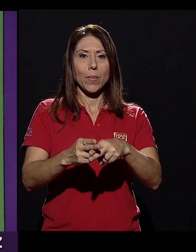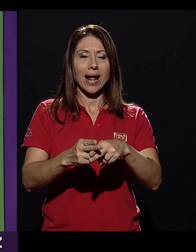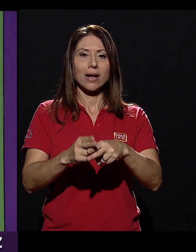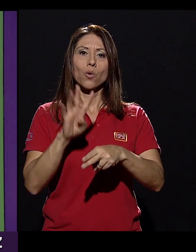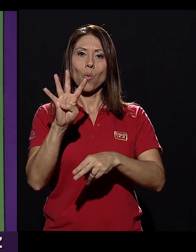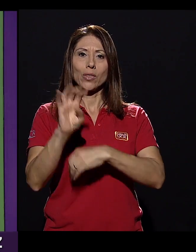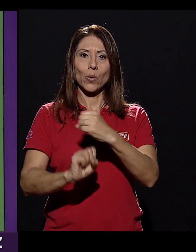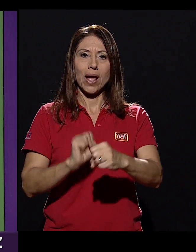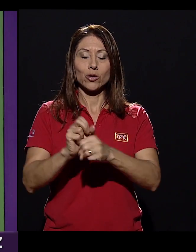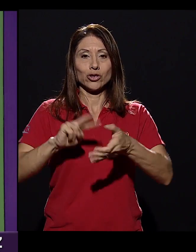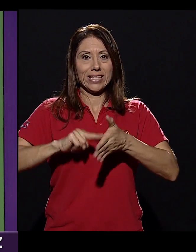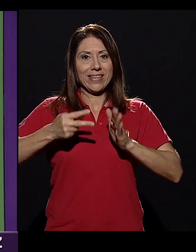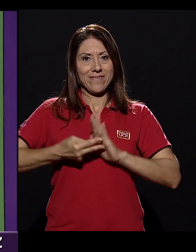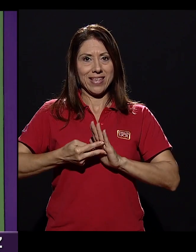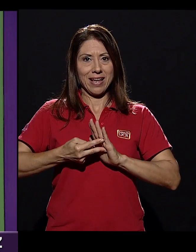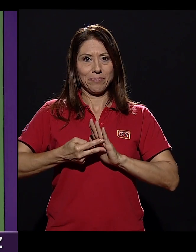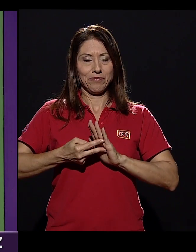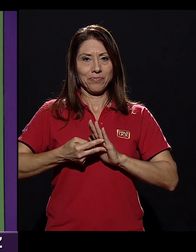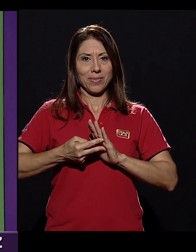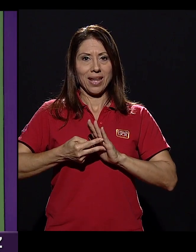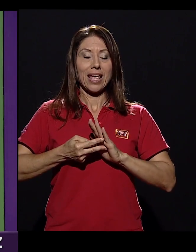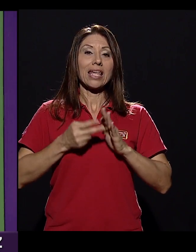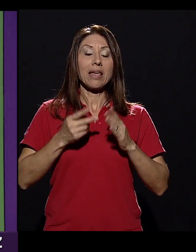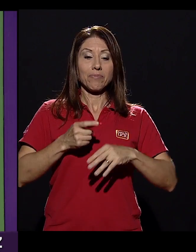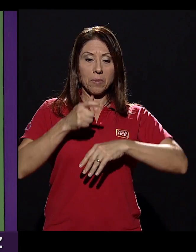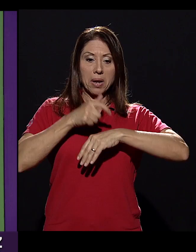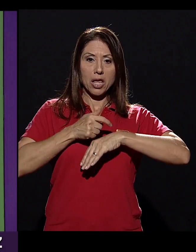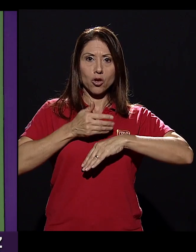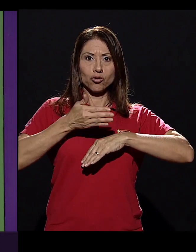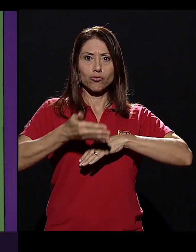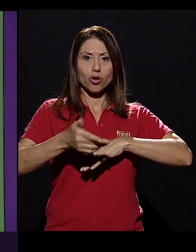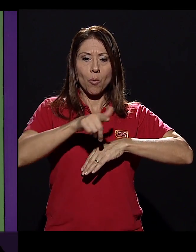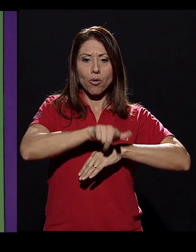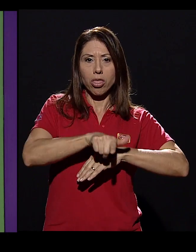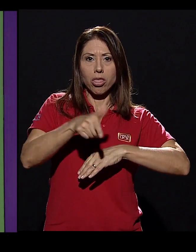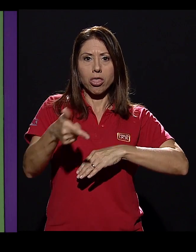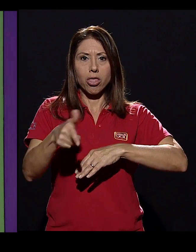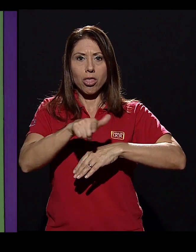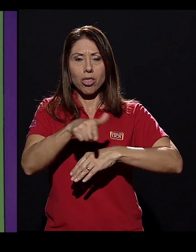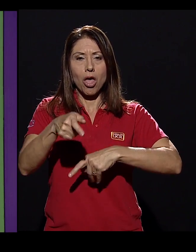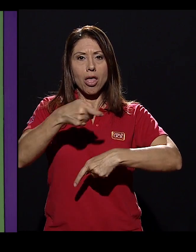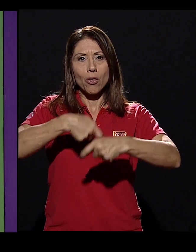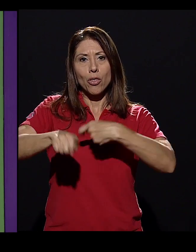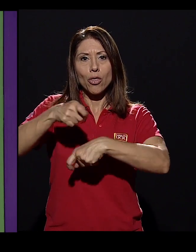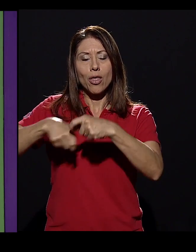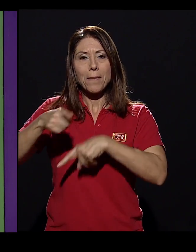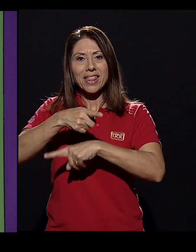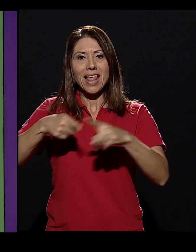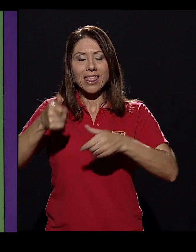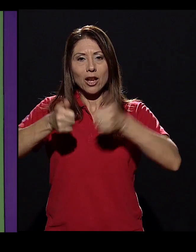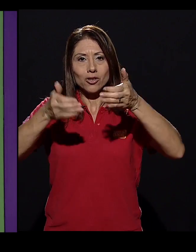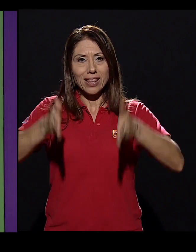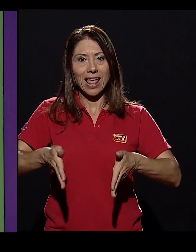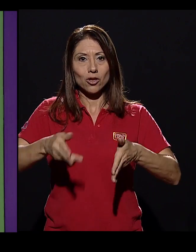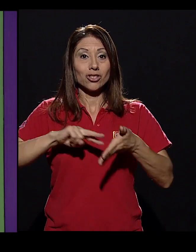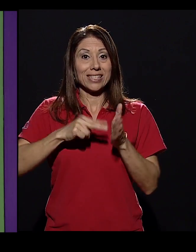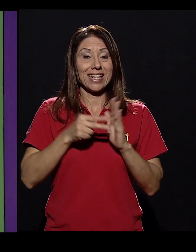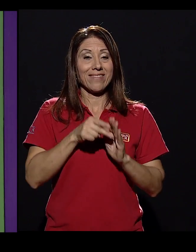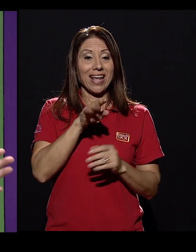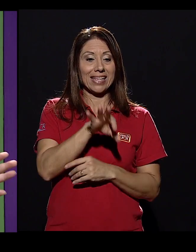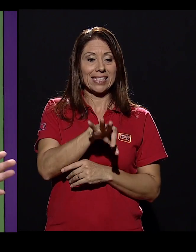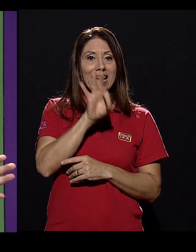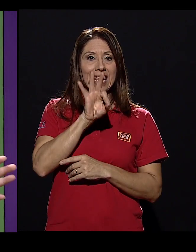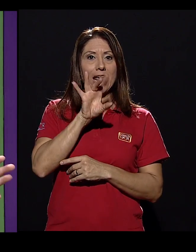por 4 años. Eso quiere decir que en medio de los periodos se hace el relevo de la mitad de los candidatos, es decir, se